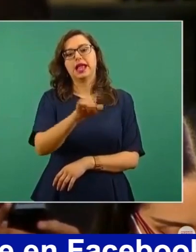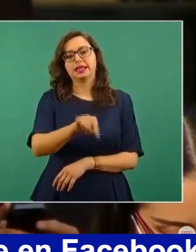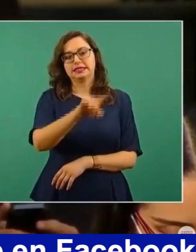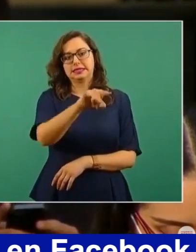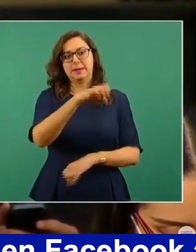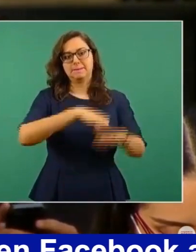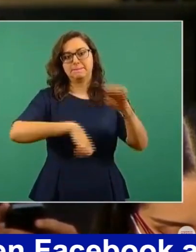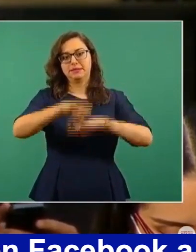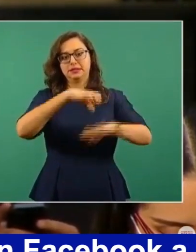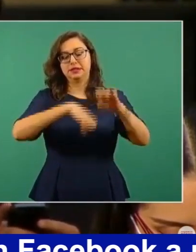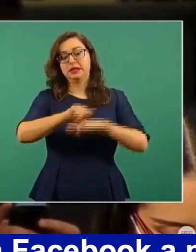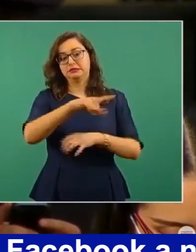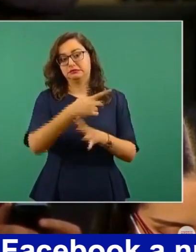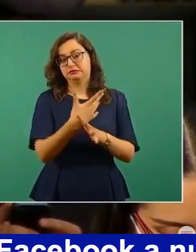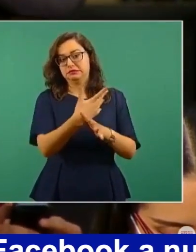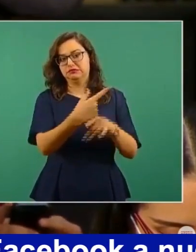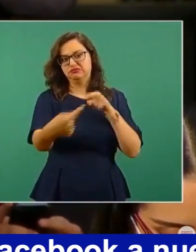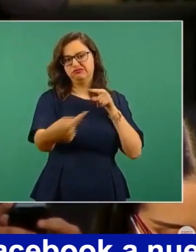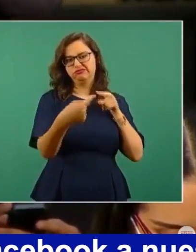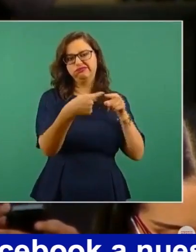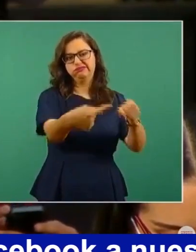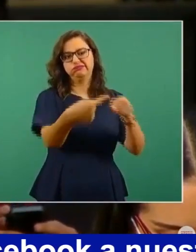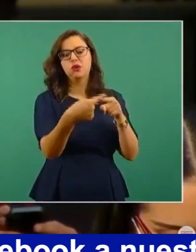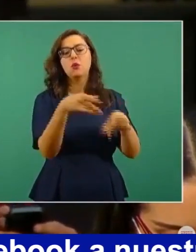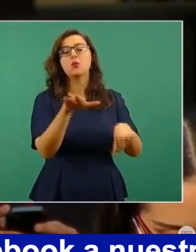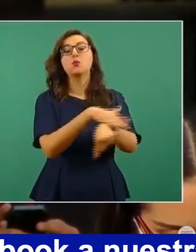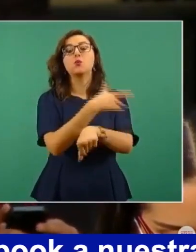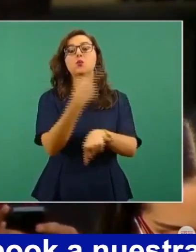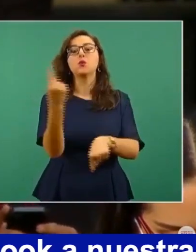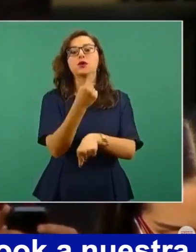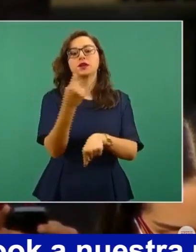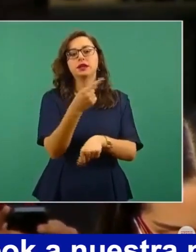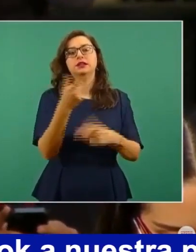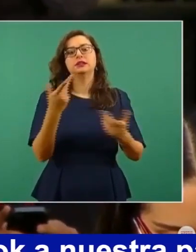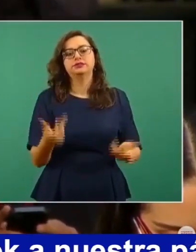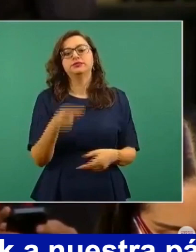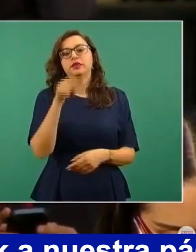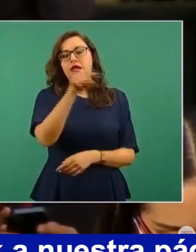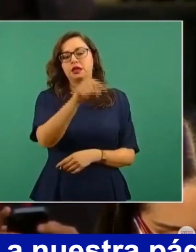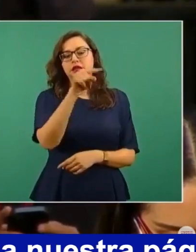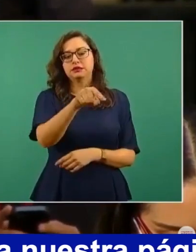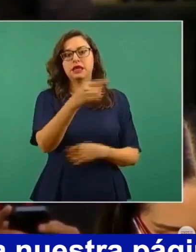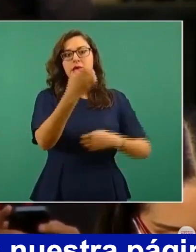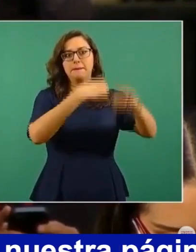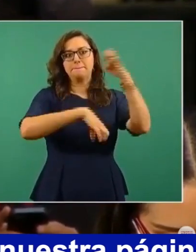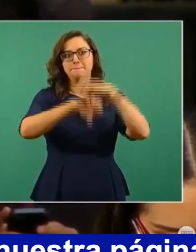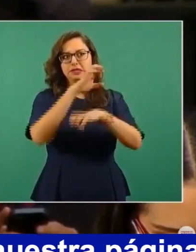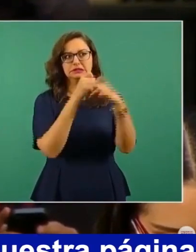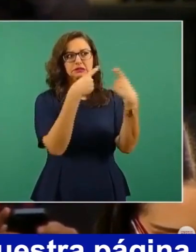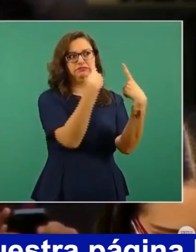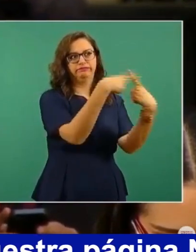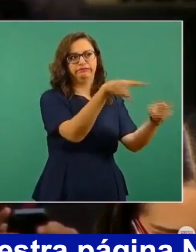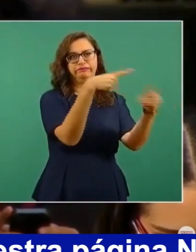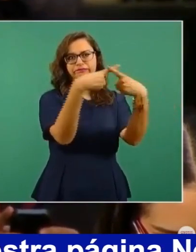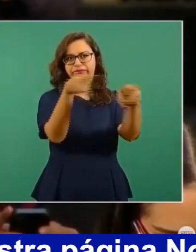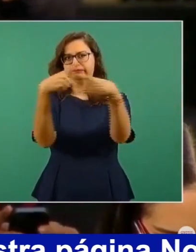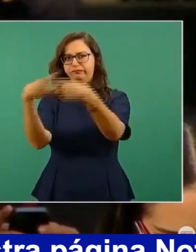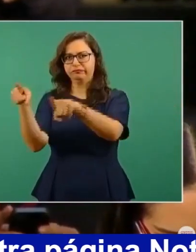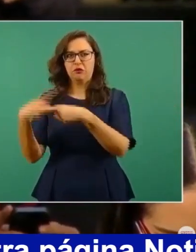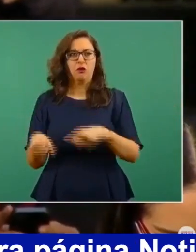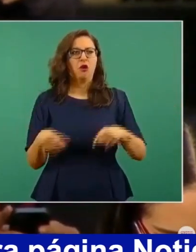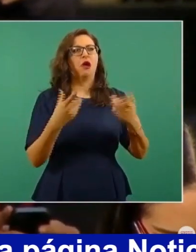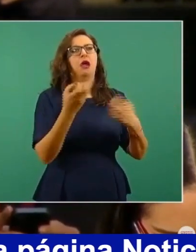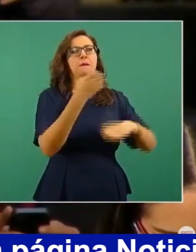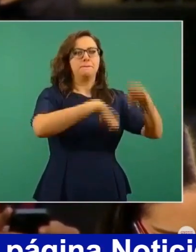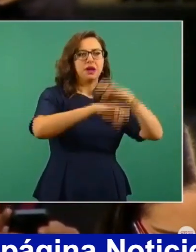30 auditorías a sus empresas. Son dueños de Kimberly Clark, tienen inmobiliarias,